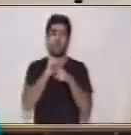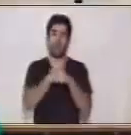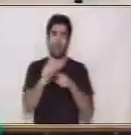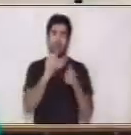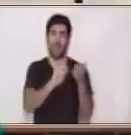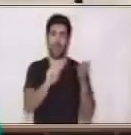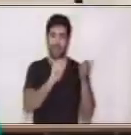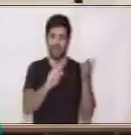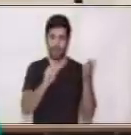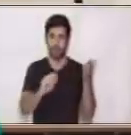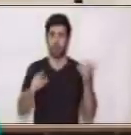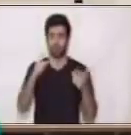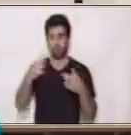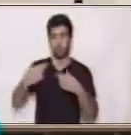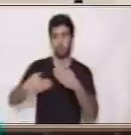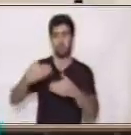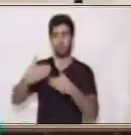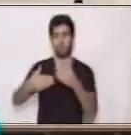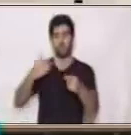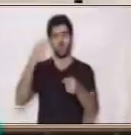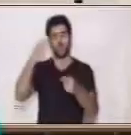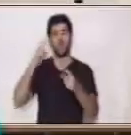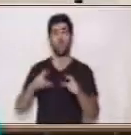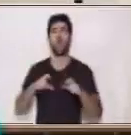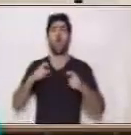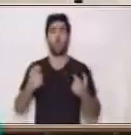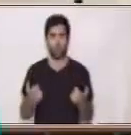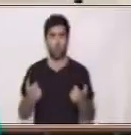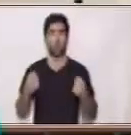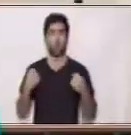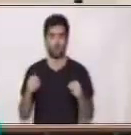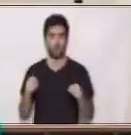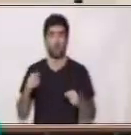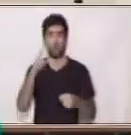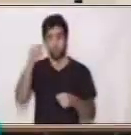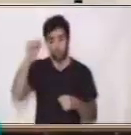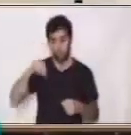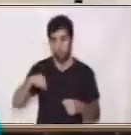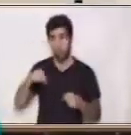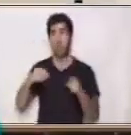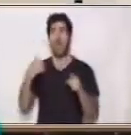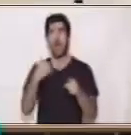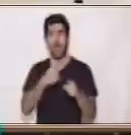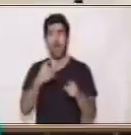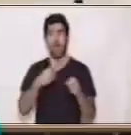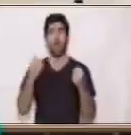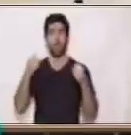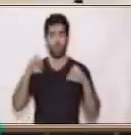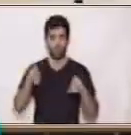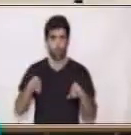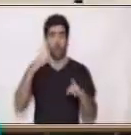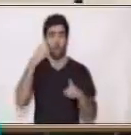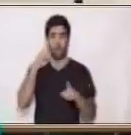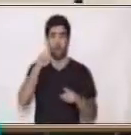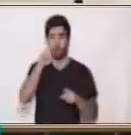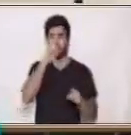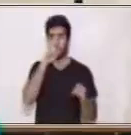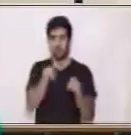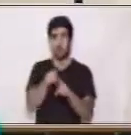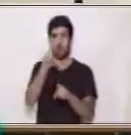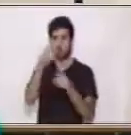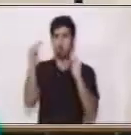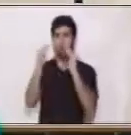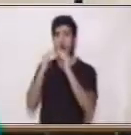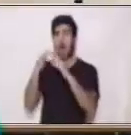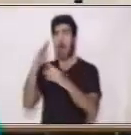a través del proceso en el cual tú tienes la oportunidad de hacerlos en casa. Recuerda que aquí